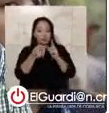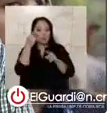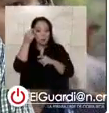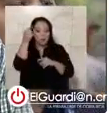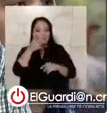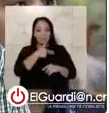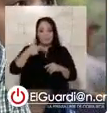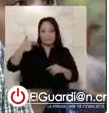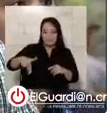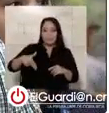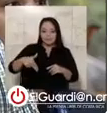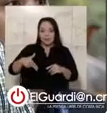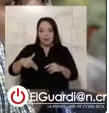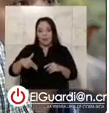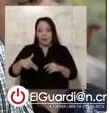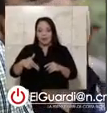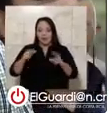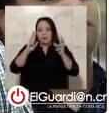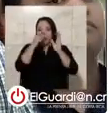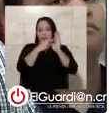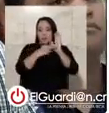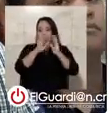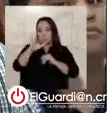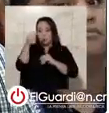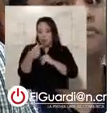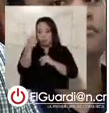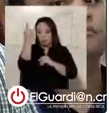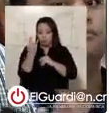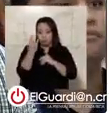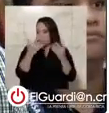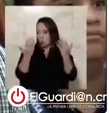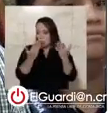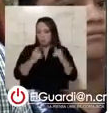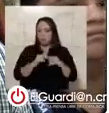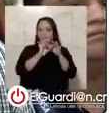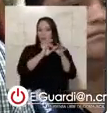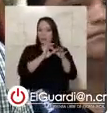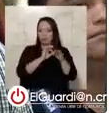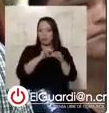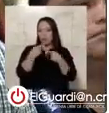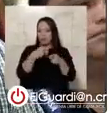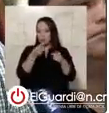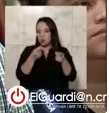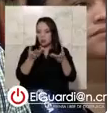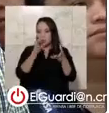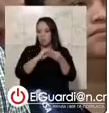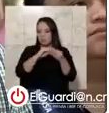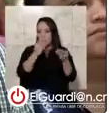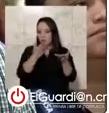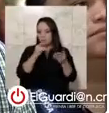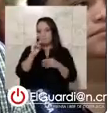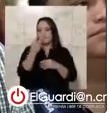de China a raíz del reglamento de 5G propiamente o relacionado con las declaraciones o comentarios que realizó